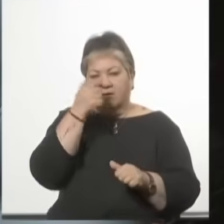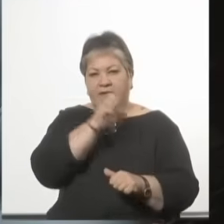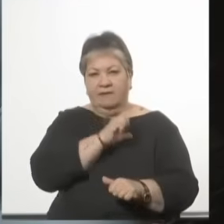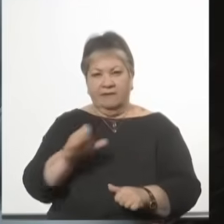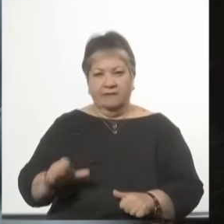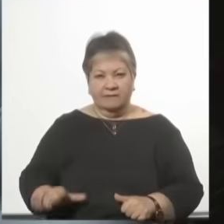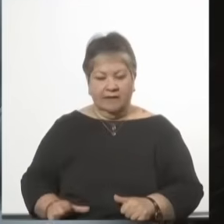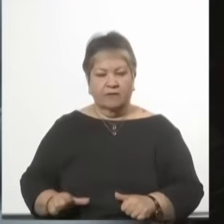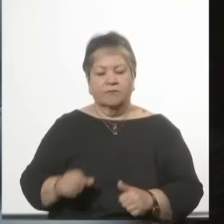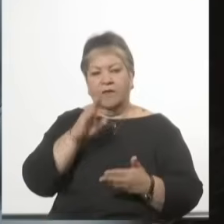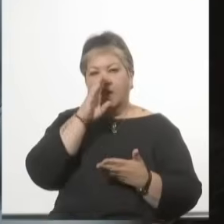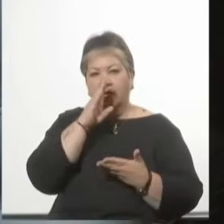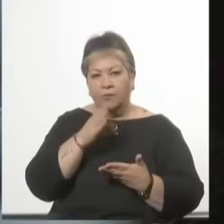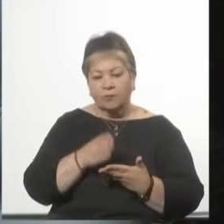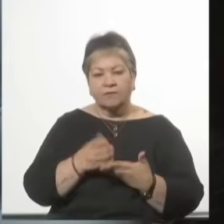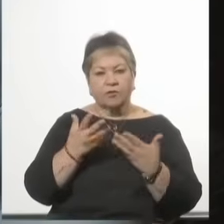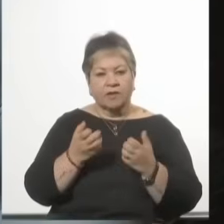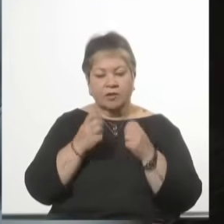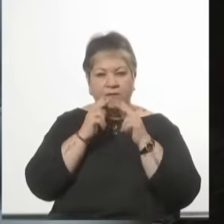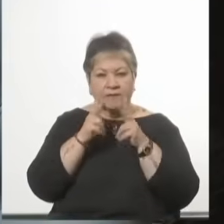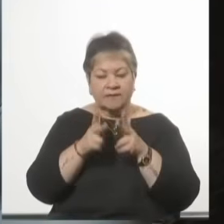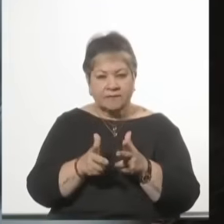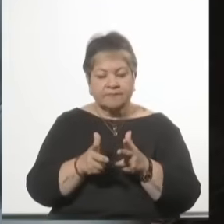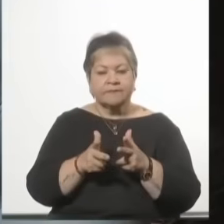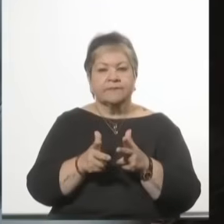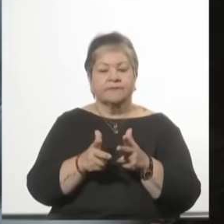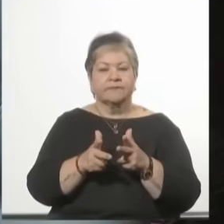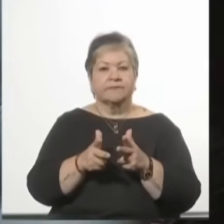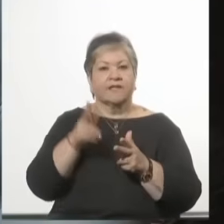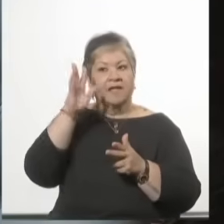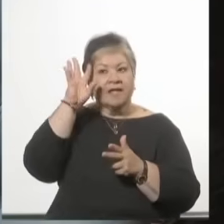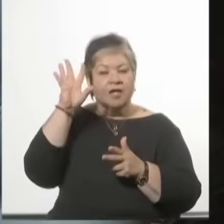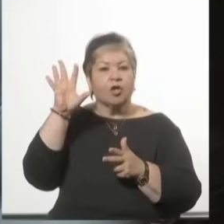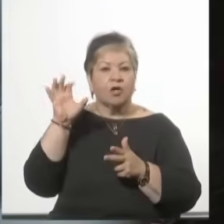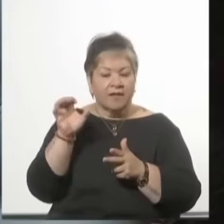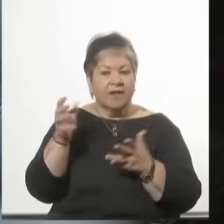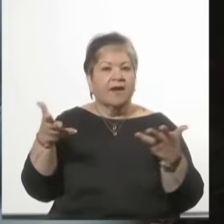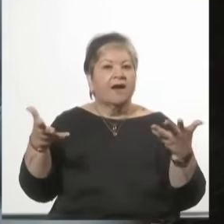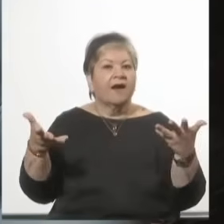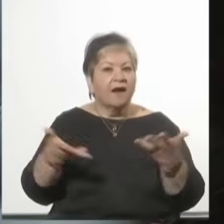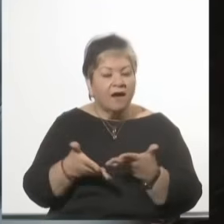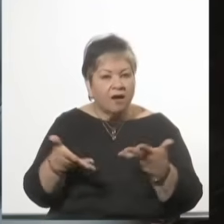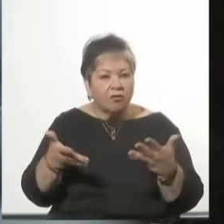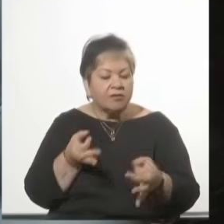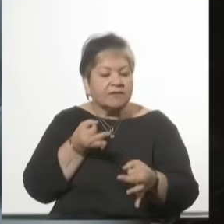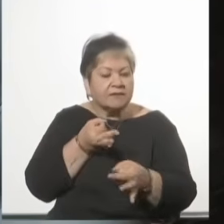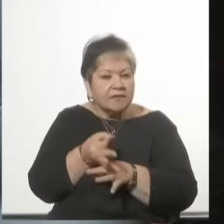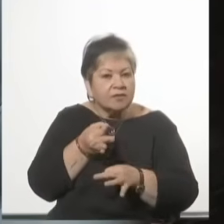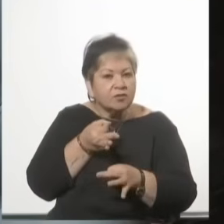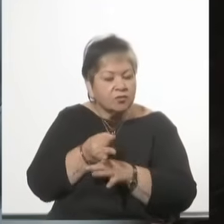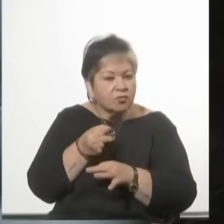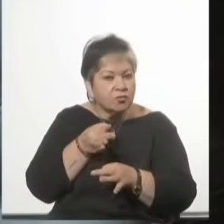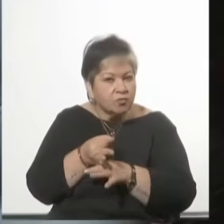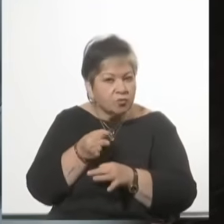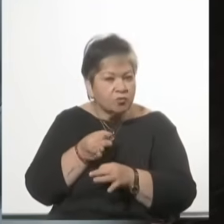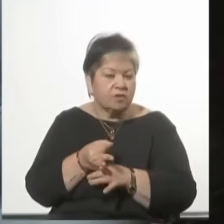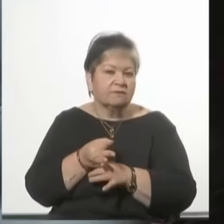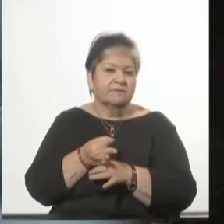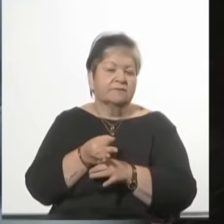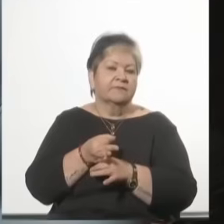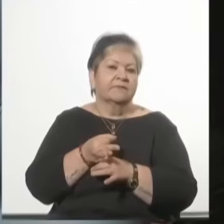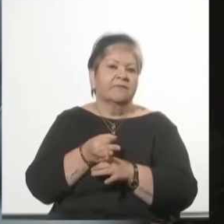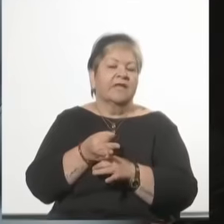Por último, corresponde recordar que actualmente se está instruyendo a instancia del